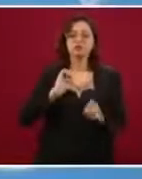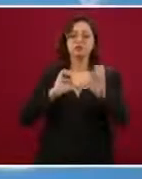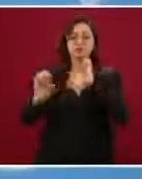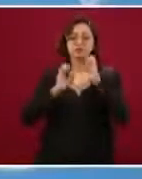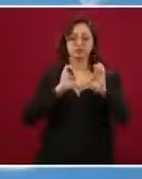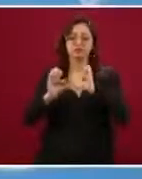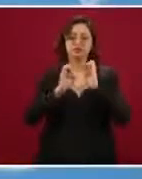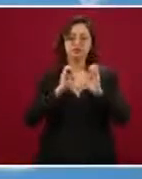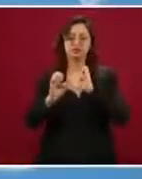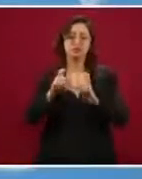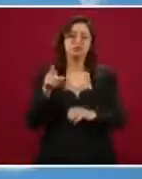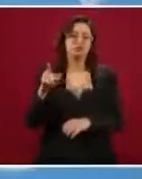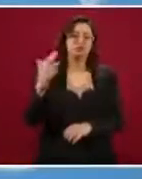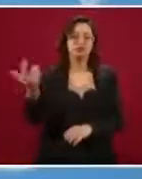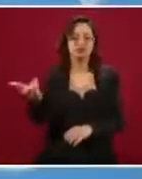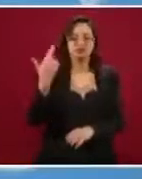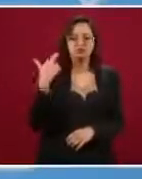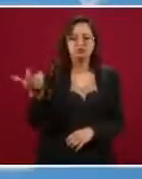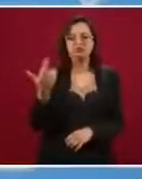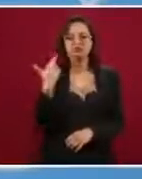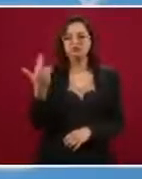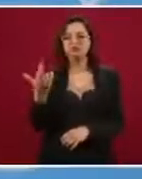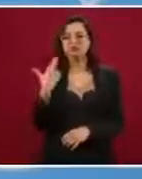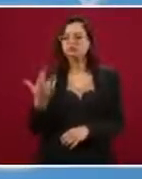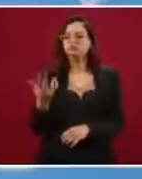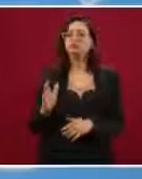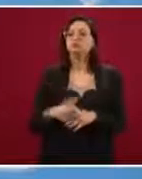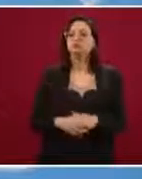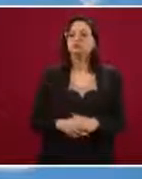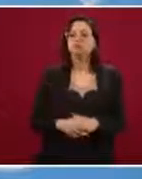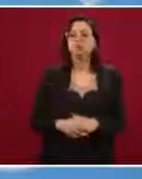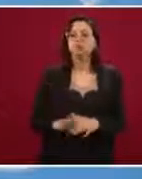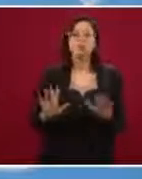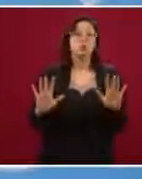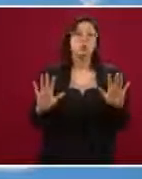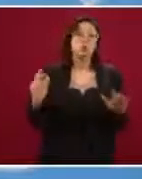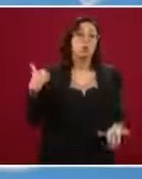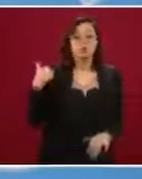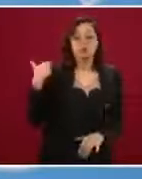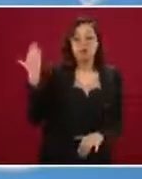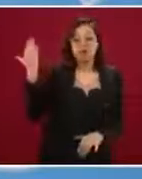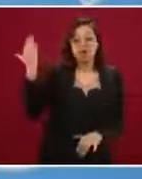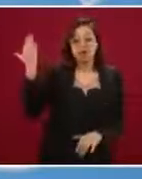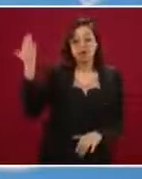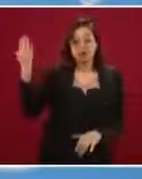en una estación de radio. Un milagro